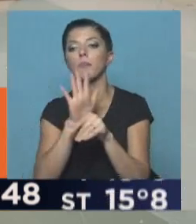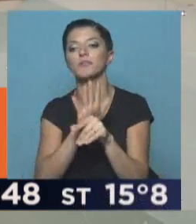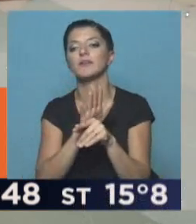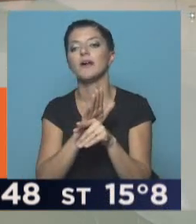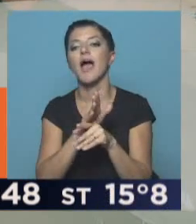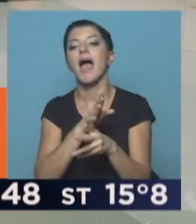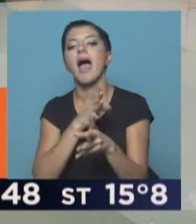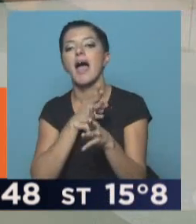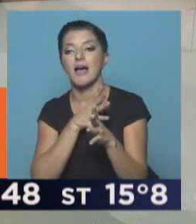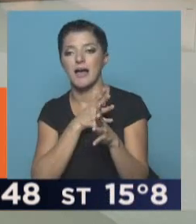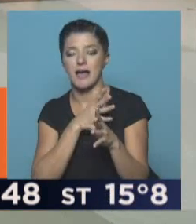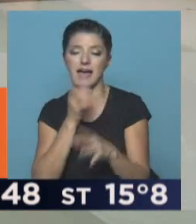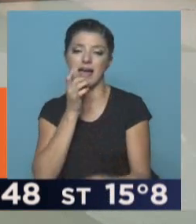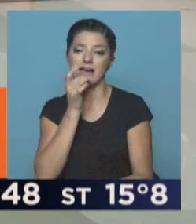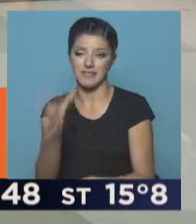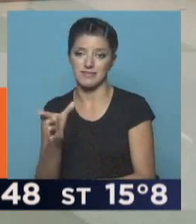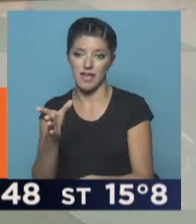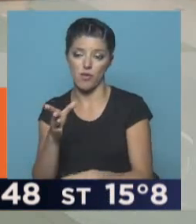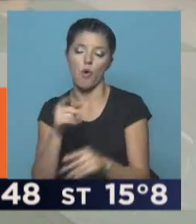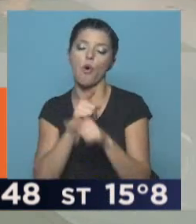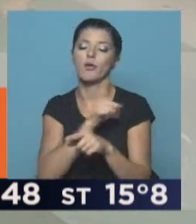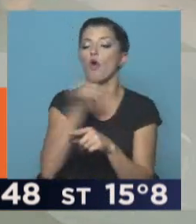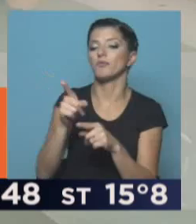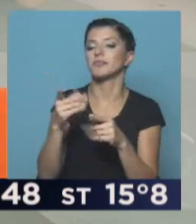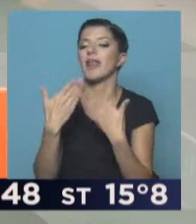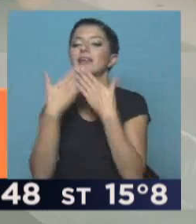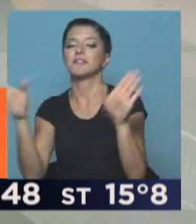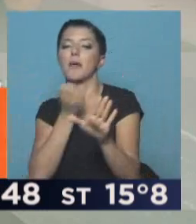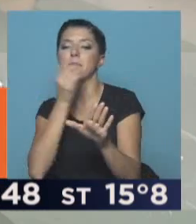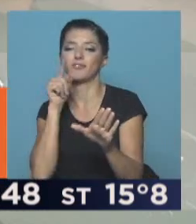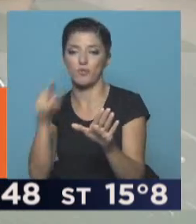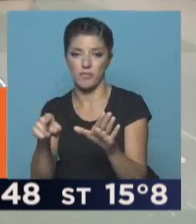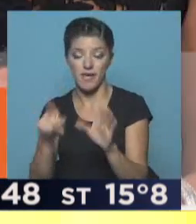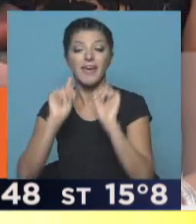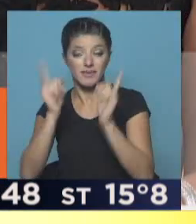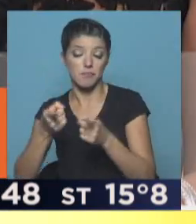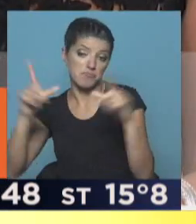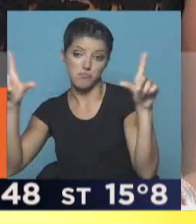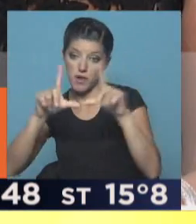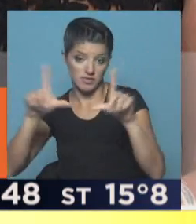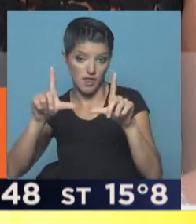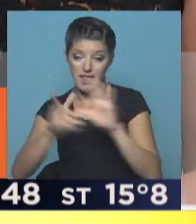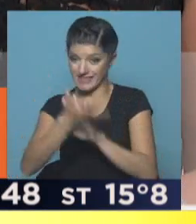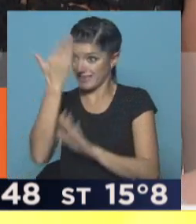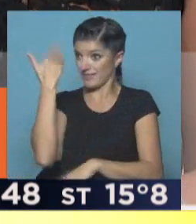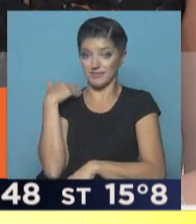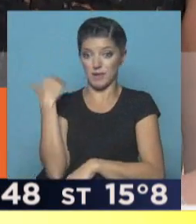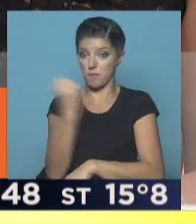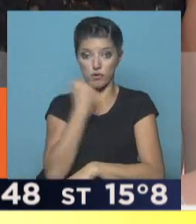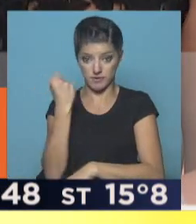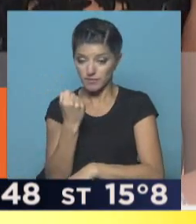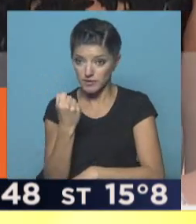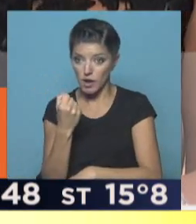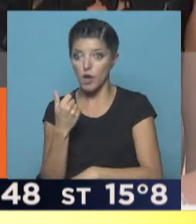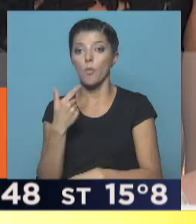completo a la libertad de expresión, por un lado, y a una cadena que en todo caso fue muy importante a la hora de las